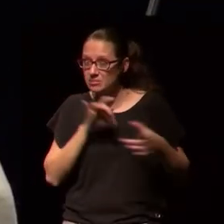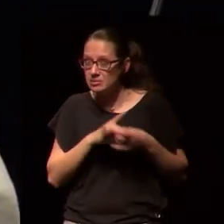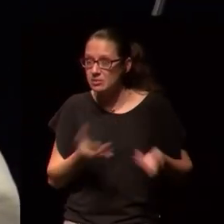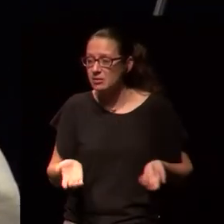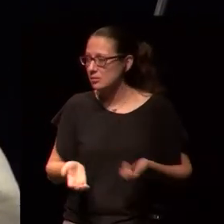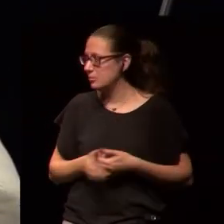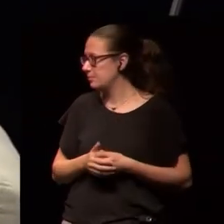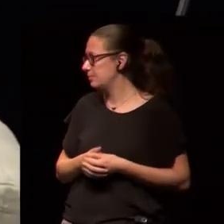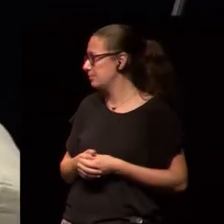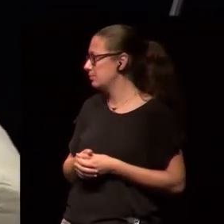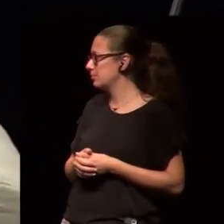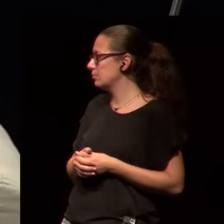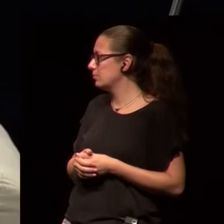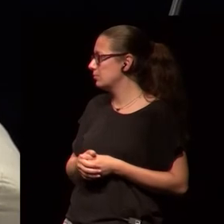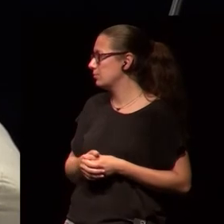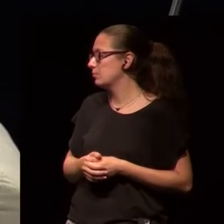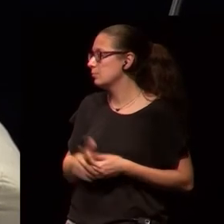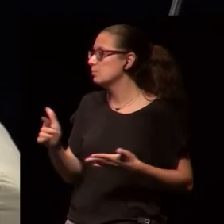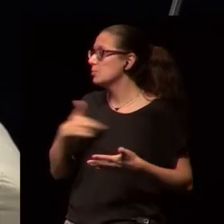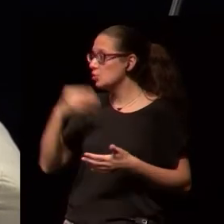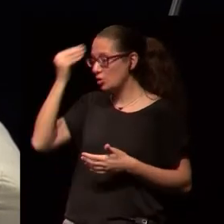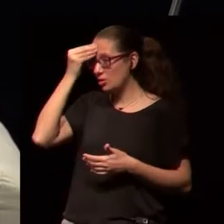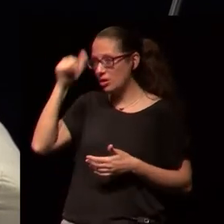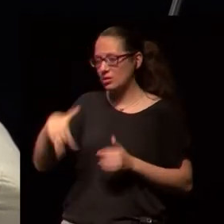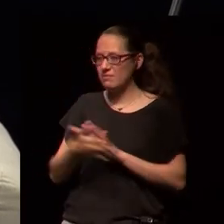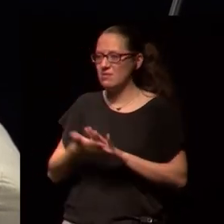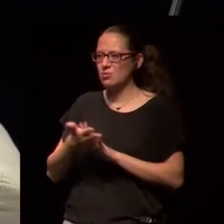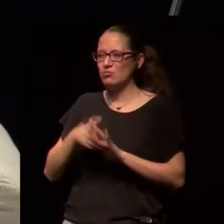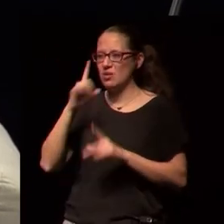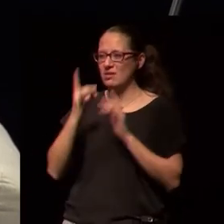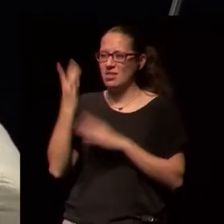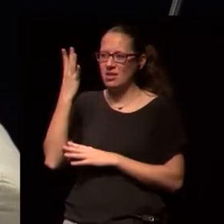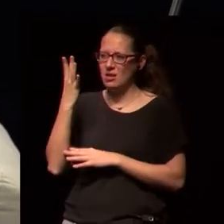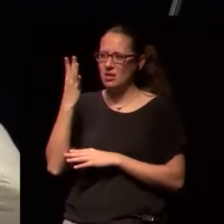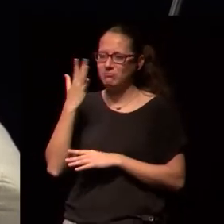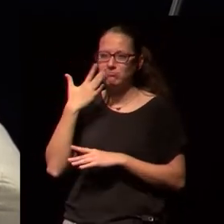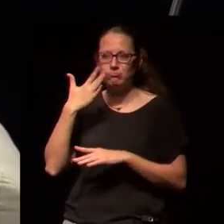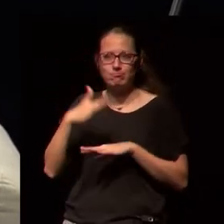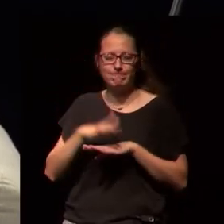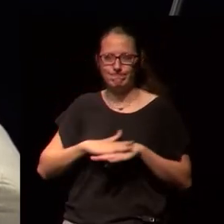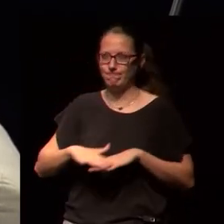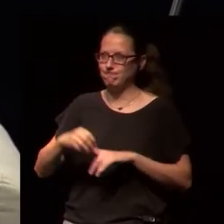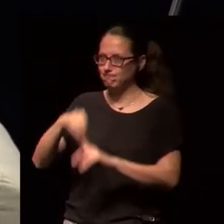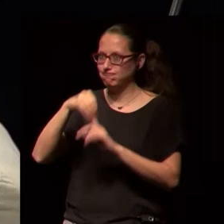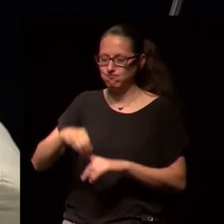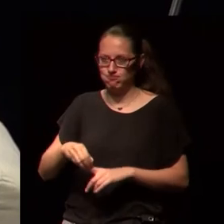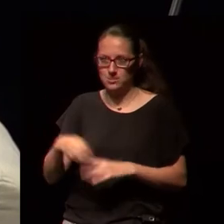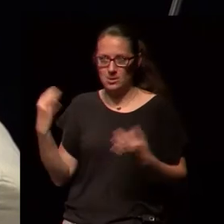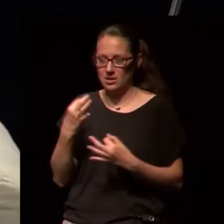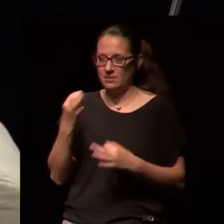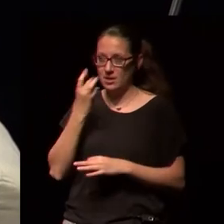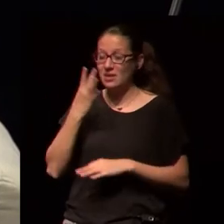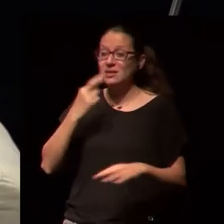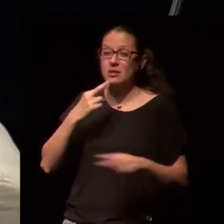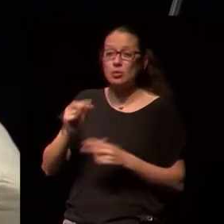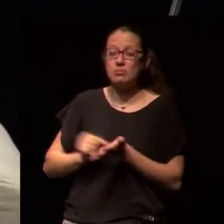Yo creo que se está planteando aquí una idea esencial, inevitable. La respuesta